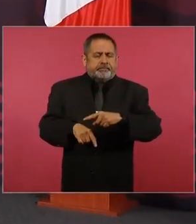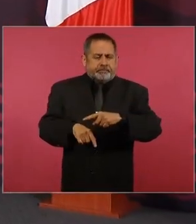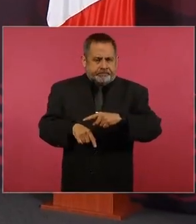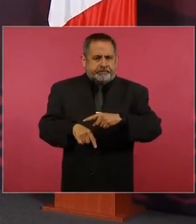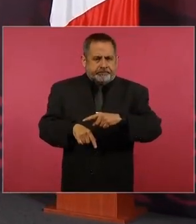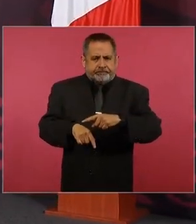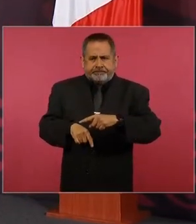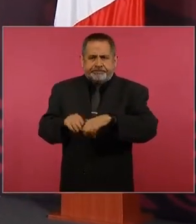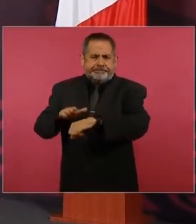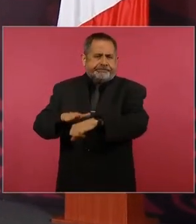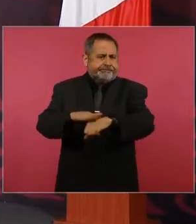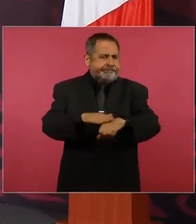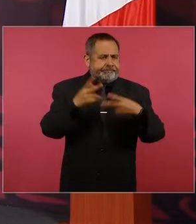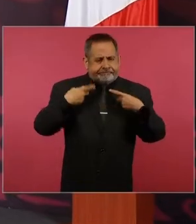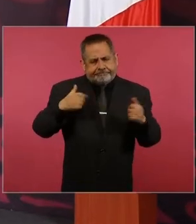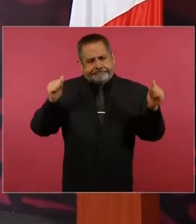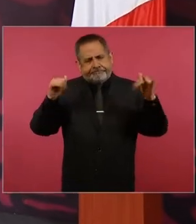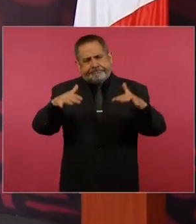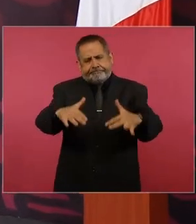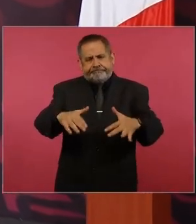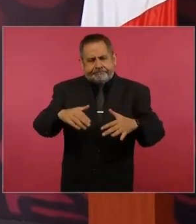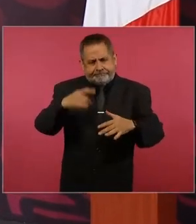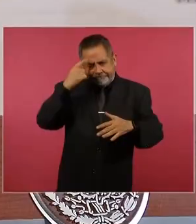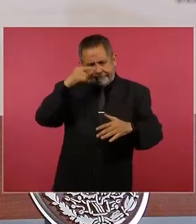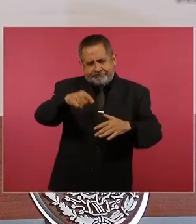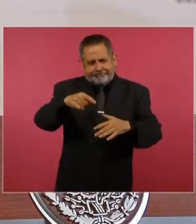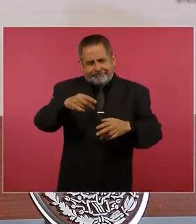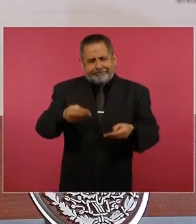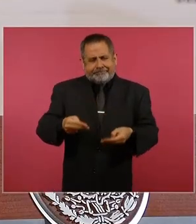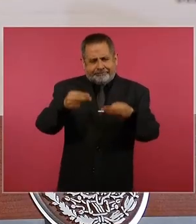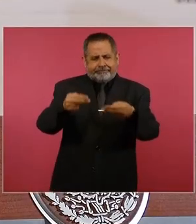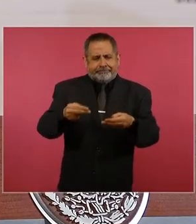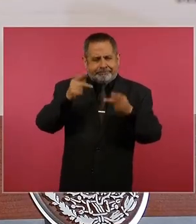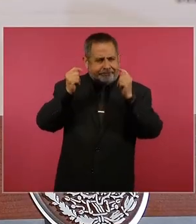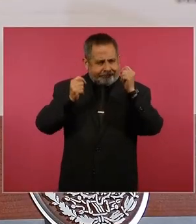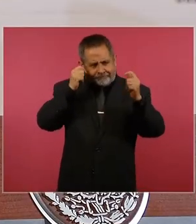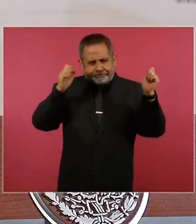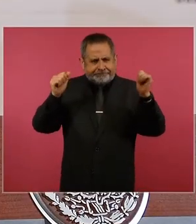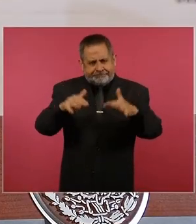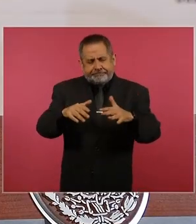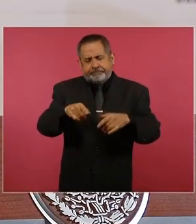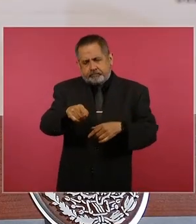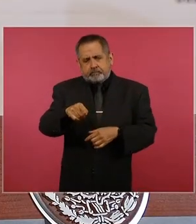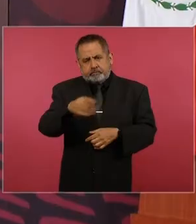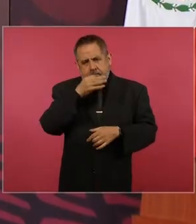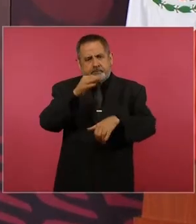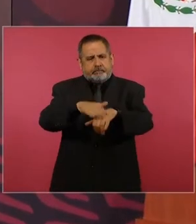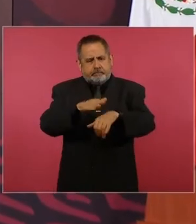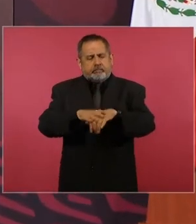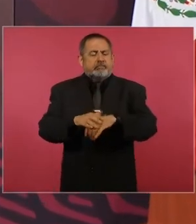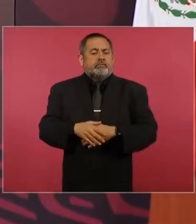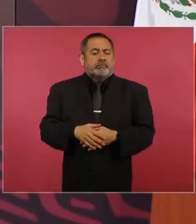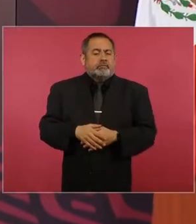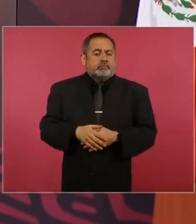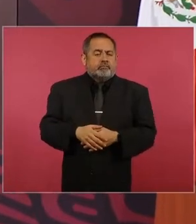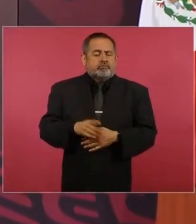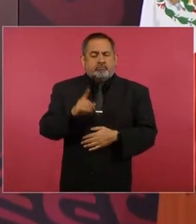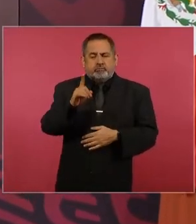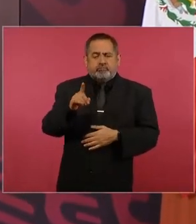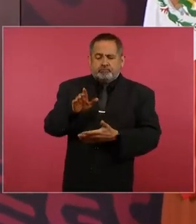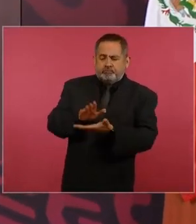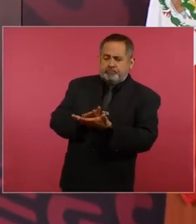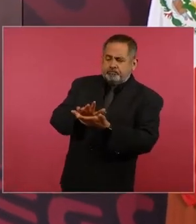a los participantes y adelanto que le quiero hacer un